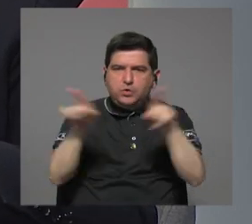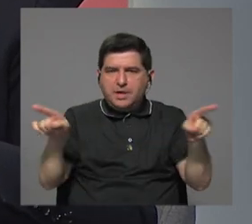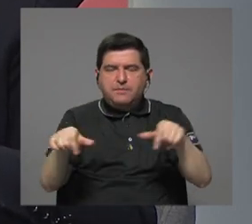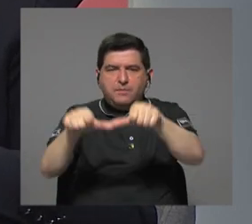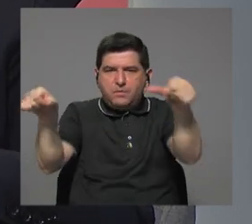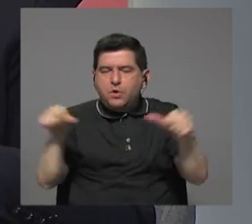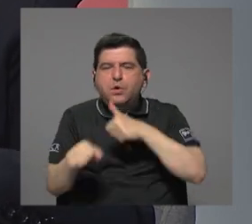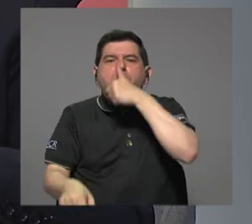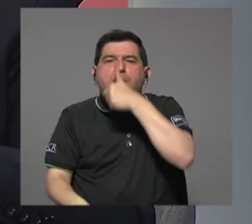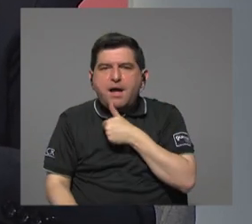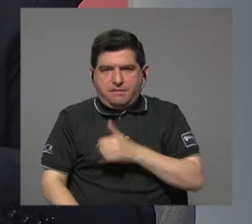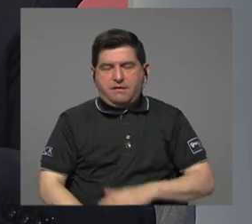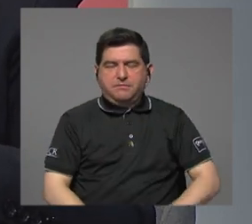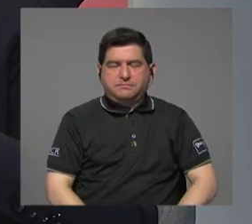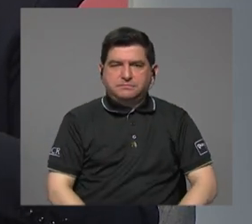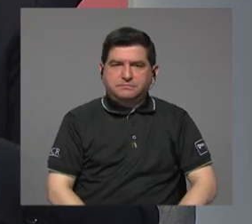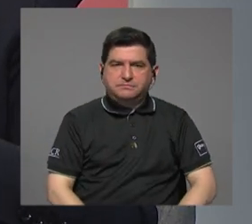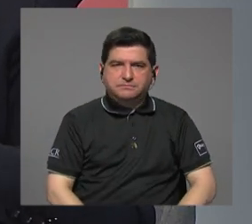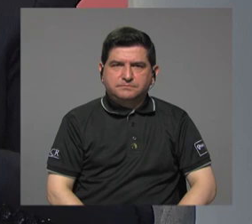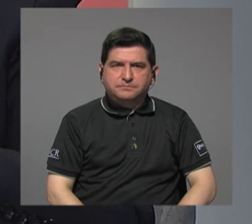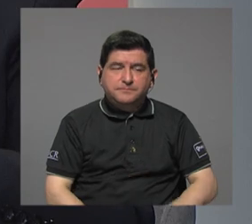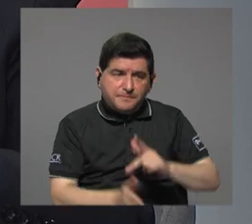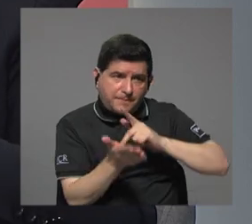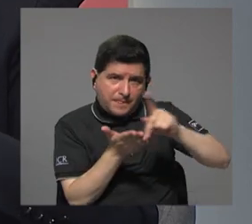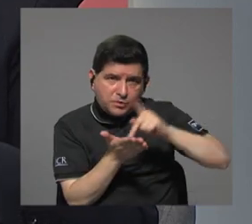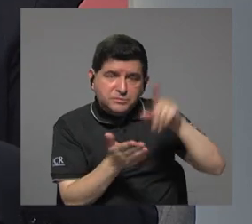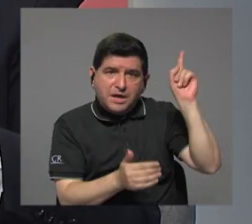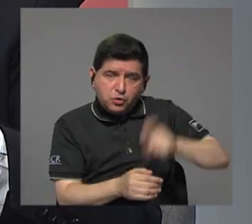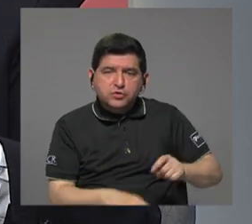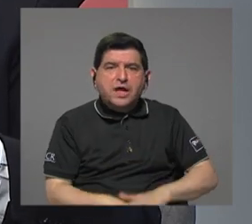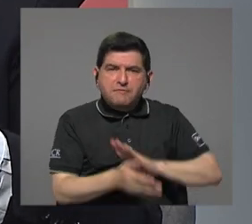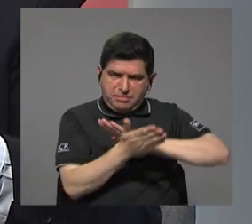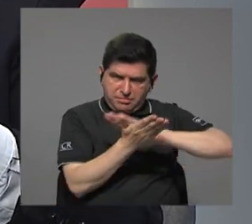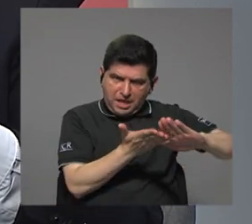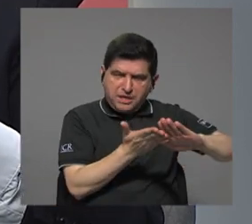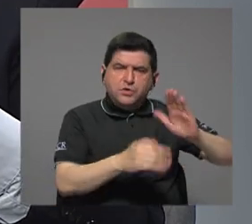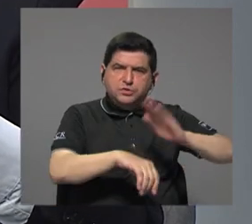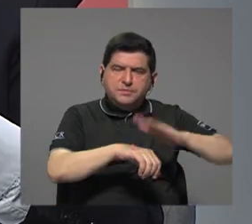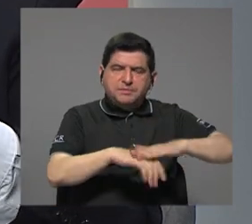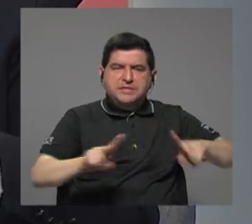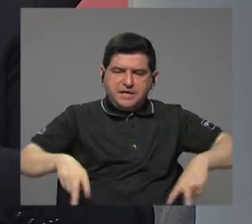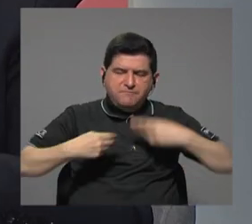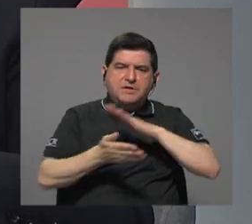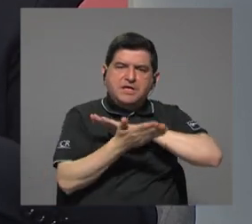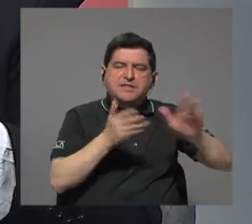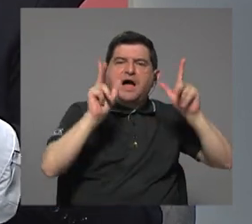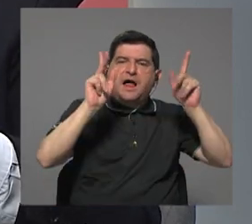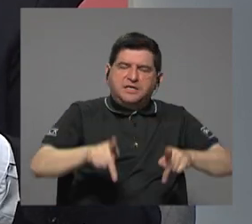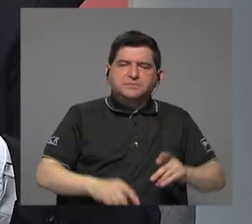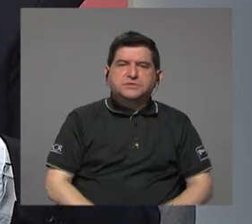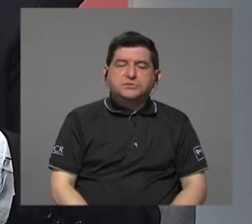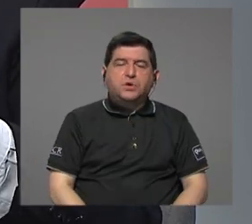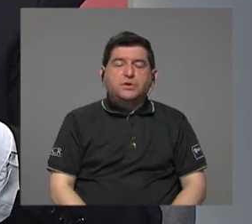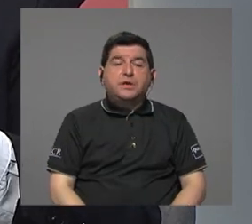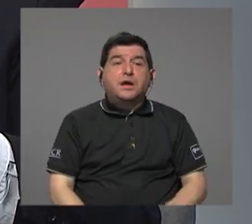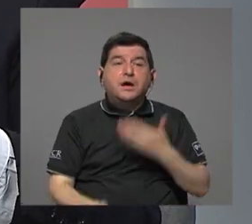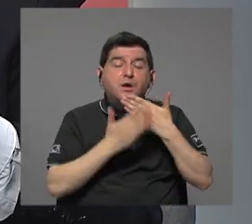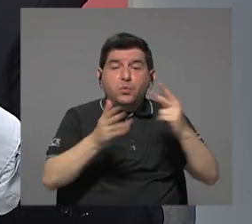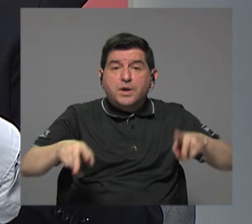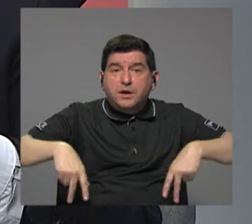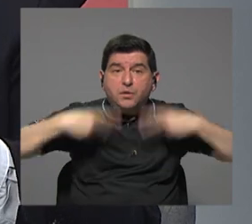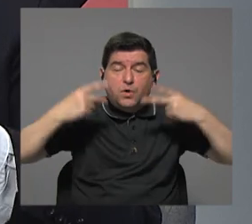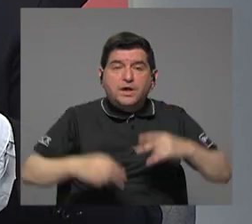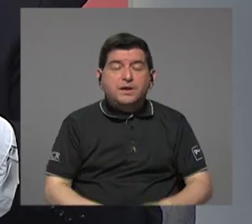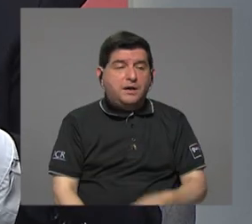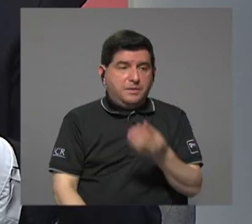sector privado los salarios tienen que ser dignos que permitan una vida digna de las personas un buen vivir que les permitan